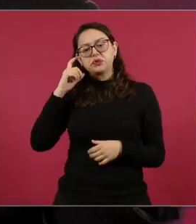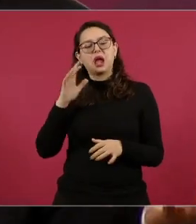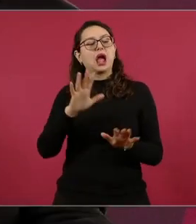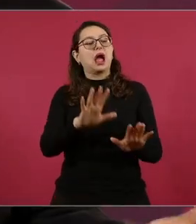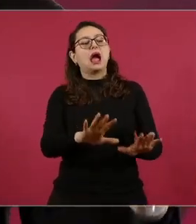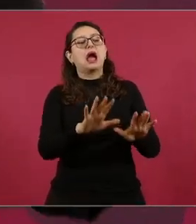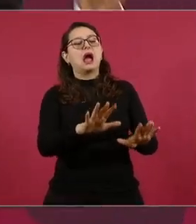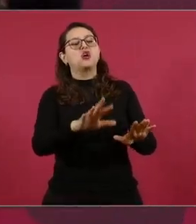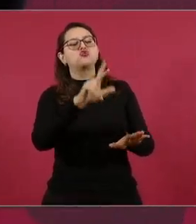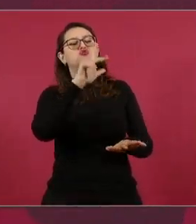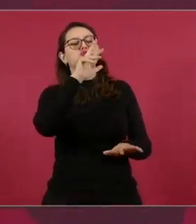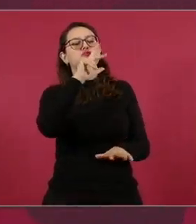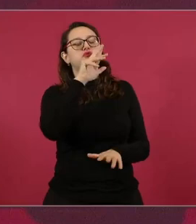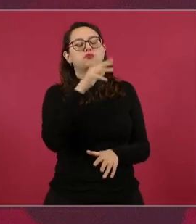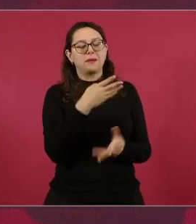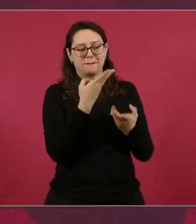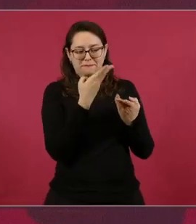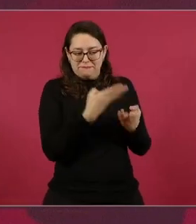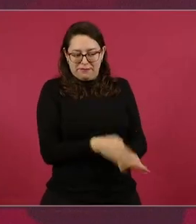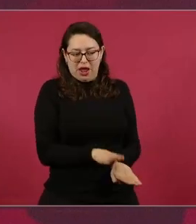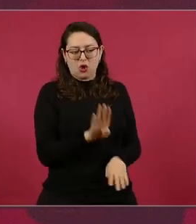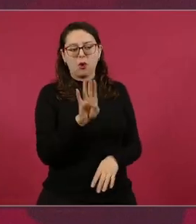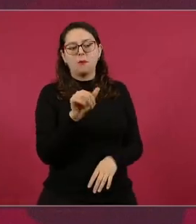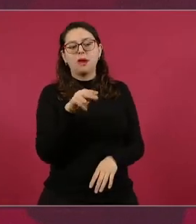a él le dieron Banamex,